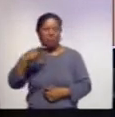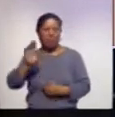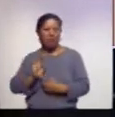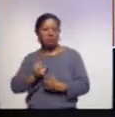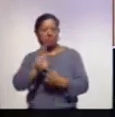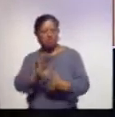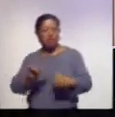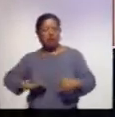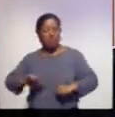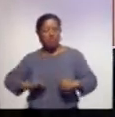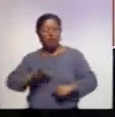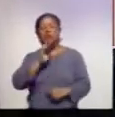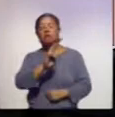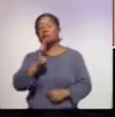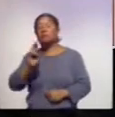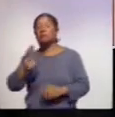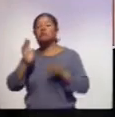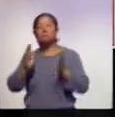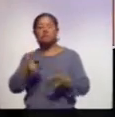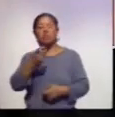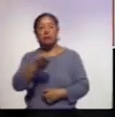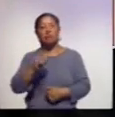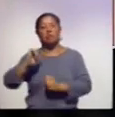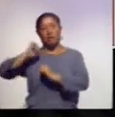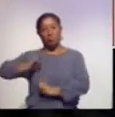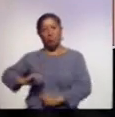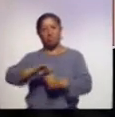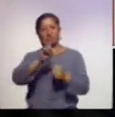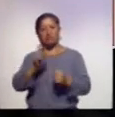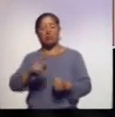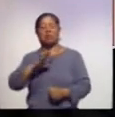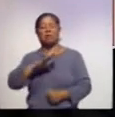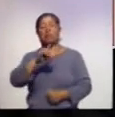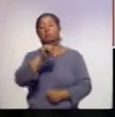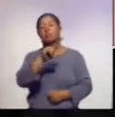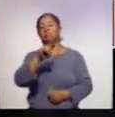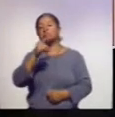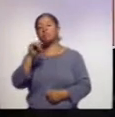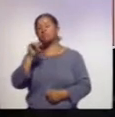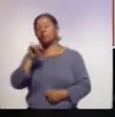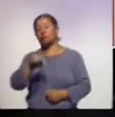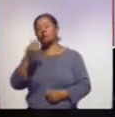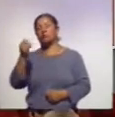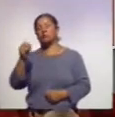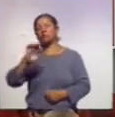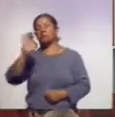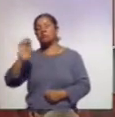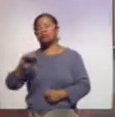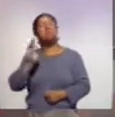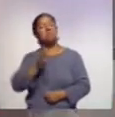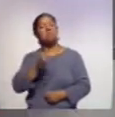de acciones y resultados en los que la Guardia Nacional tiene 70.9% de aceptación.